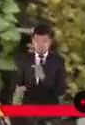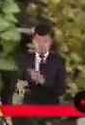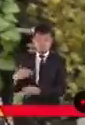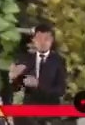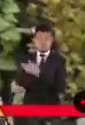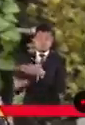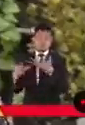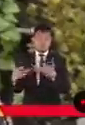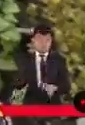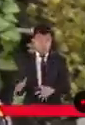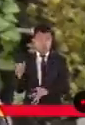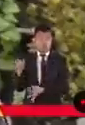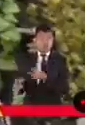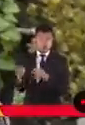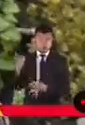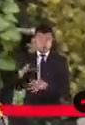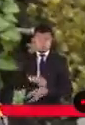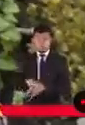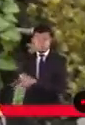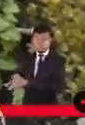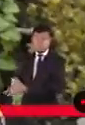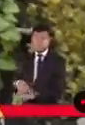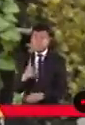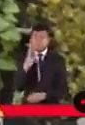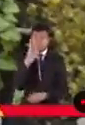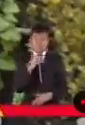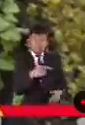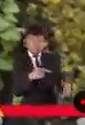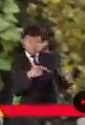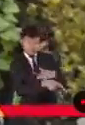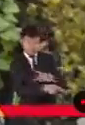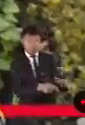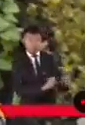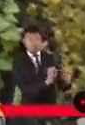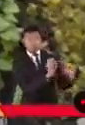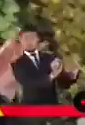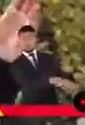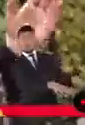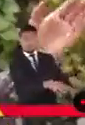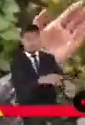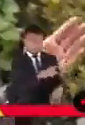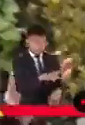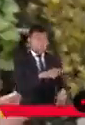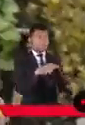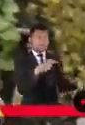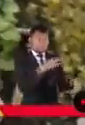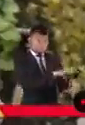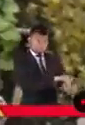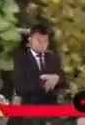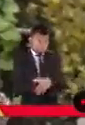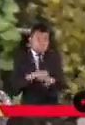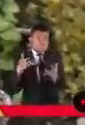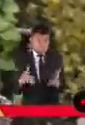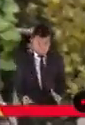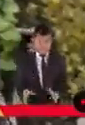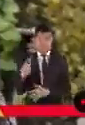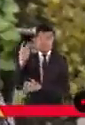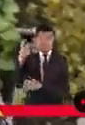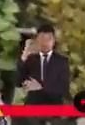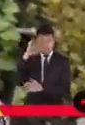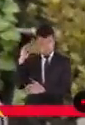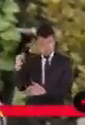a disposición de la justicia a quienes cometieron uno de esos 6 homicidios. Con nuestra fiscalía tenemos avances